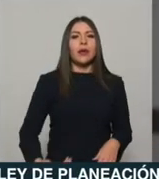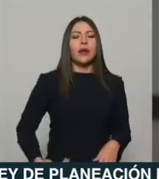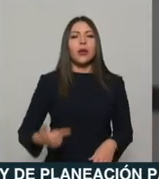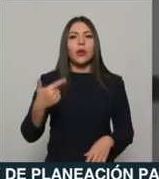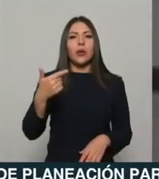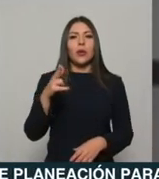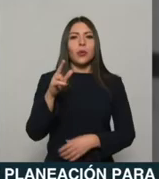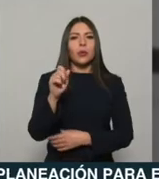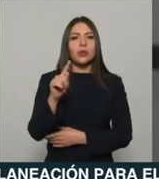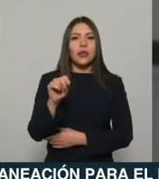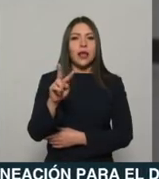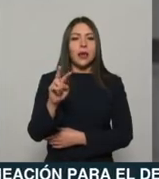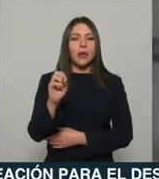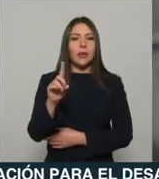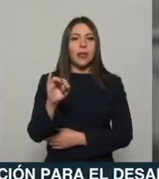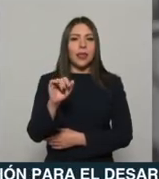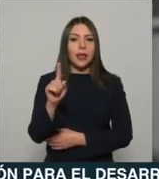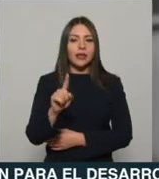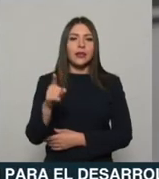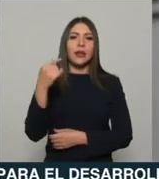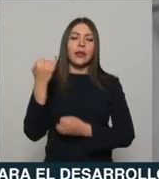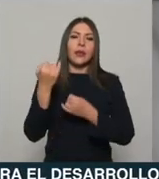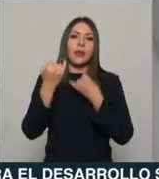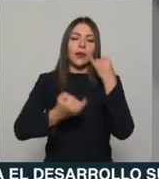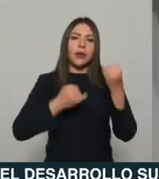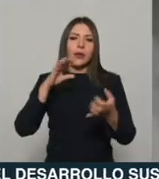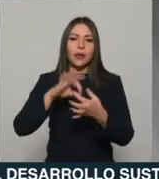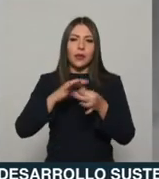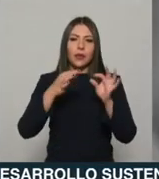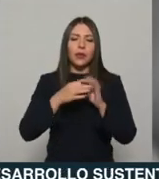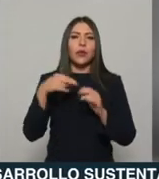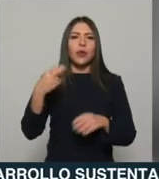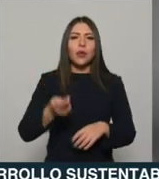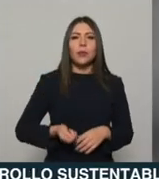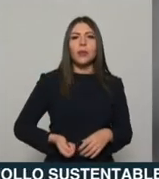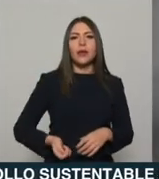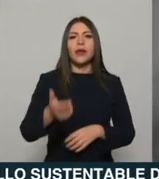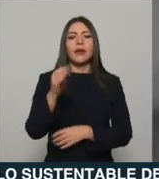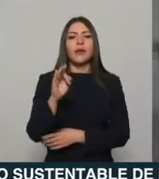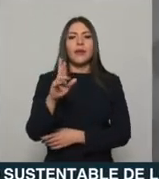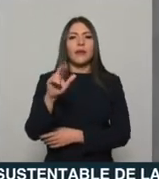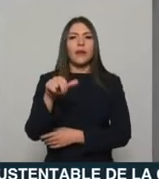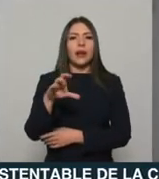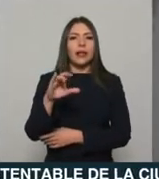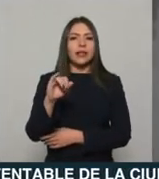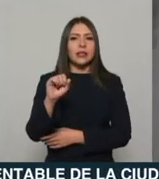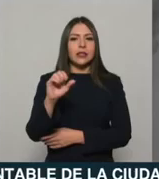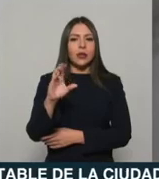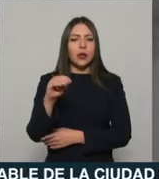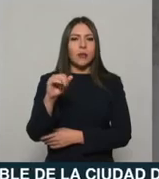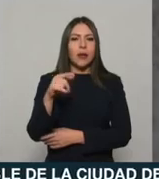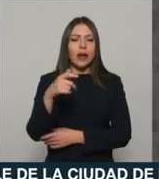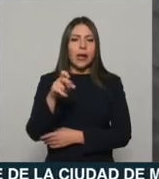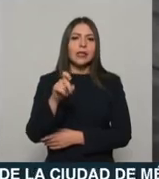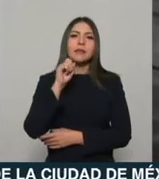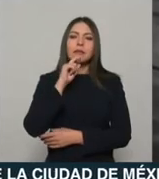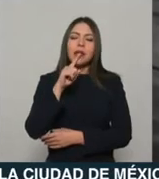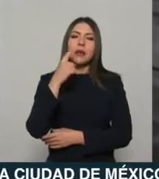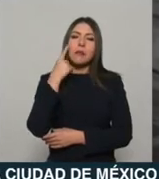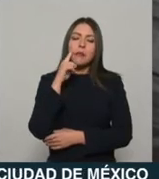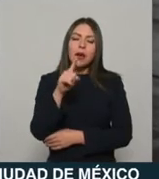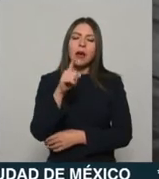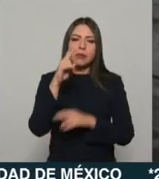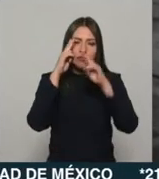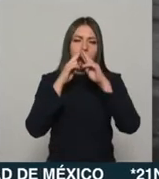que se realizaron en nuestro país y nombrada Francisco Márquez por uno de los niños héroes. Hoy es un recinto